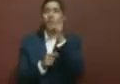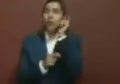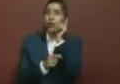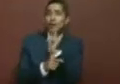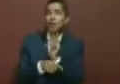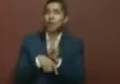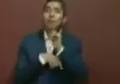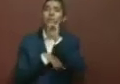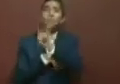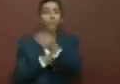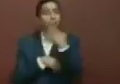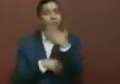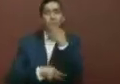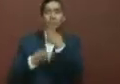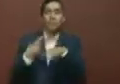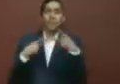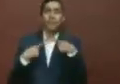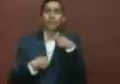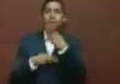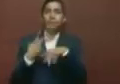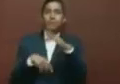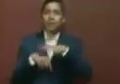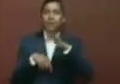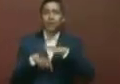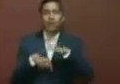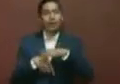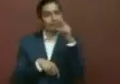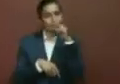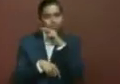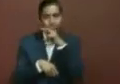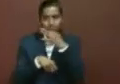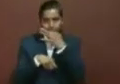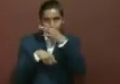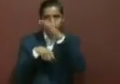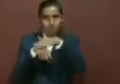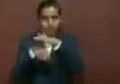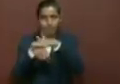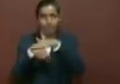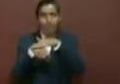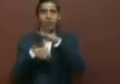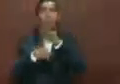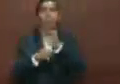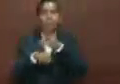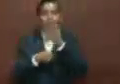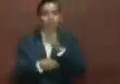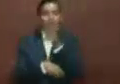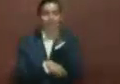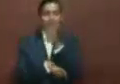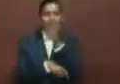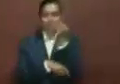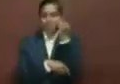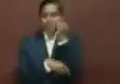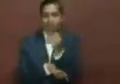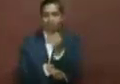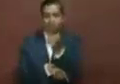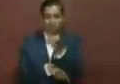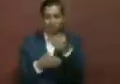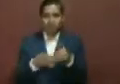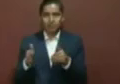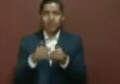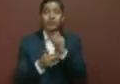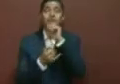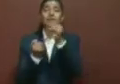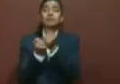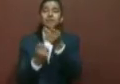muy exitosa, así que pronto les podemos dar datos de esta ruta temporal y que